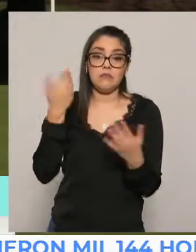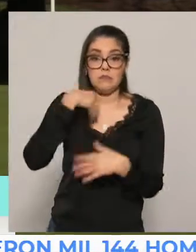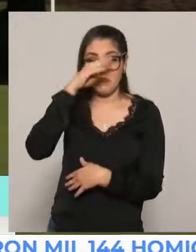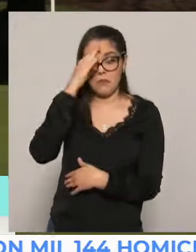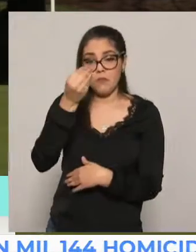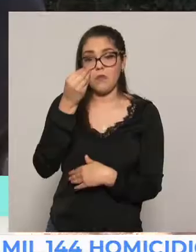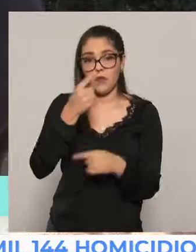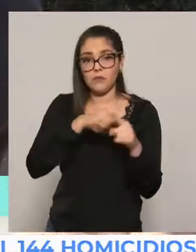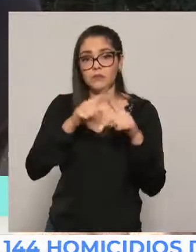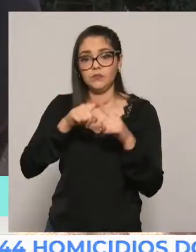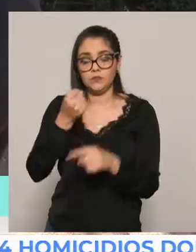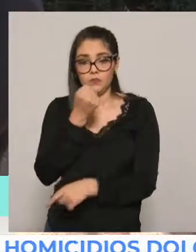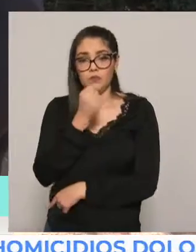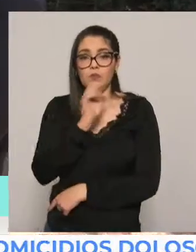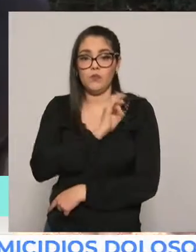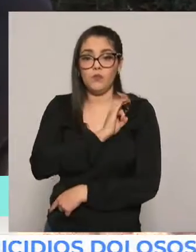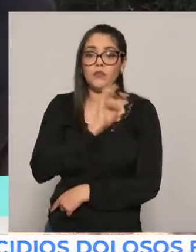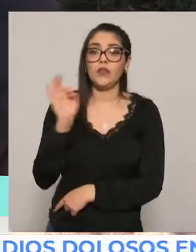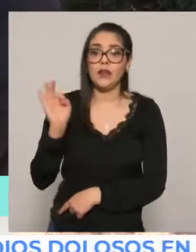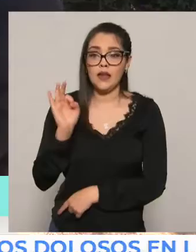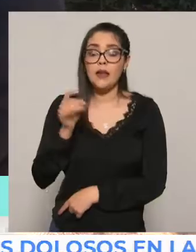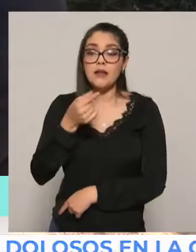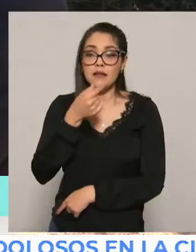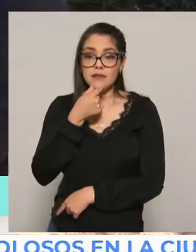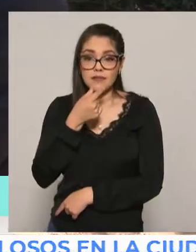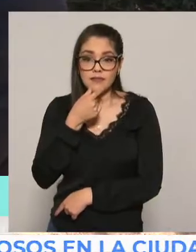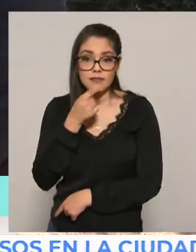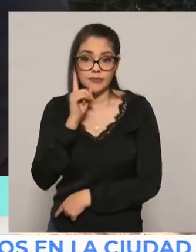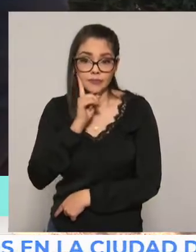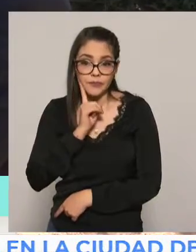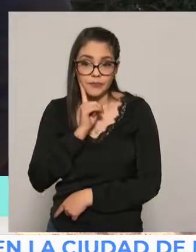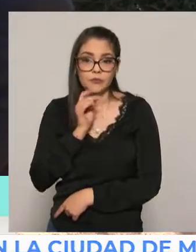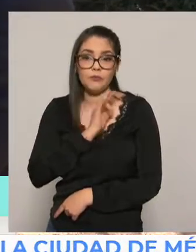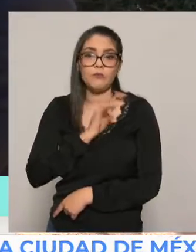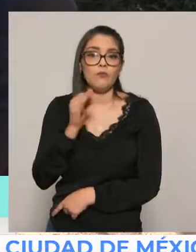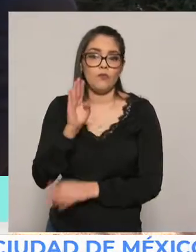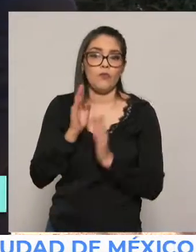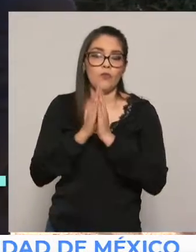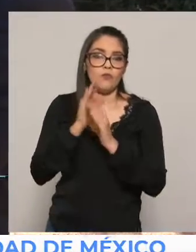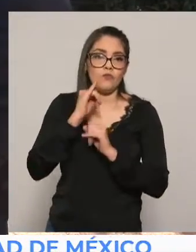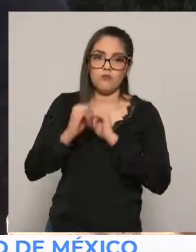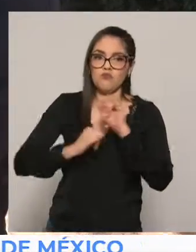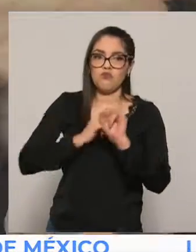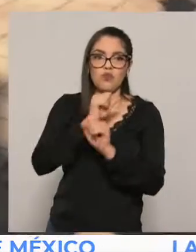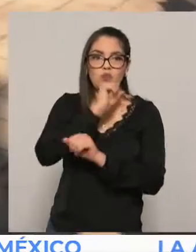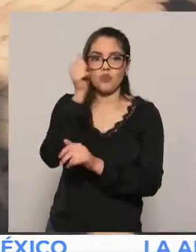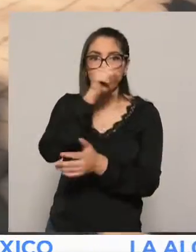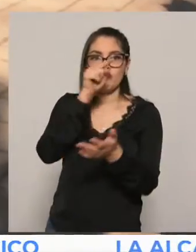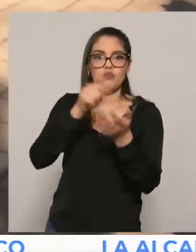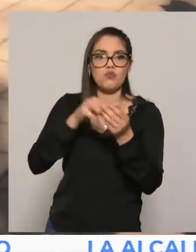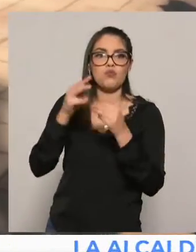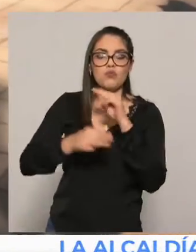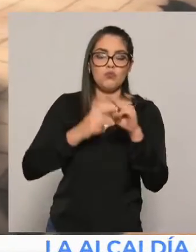mucho talento donde las niñas van a poder destacar internacionalmente en cualquier parte del mundo.